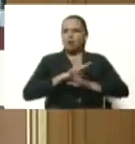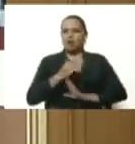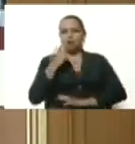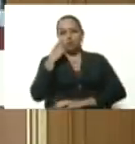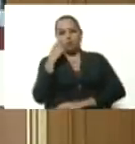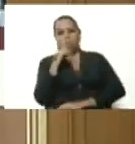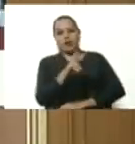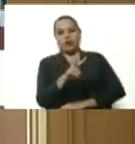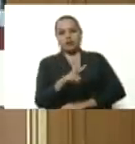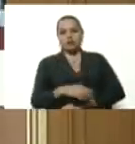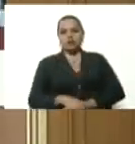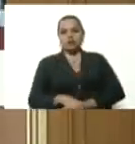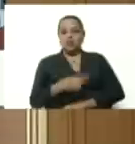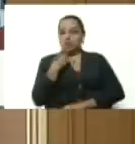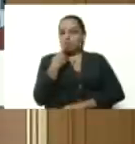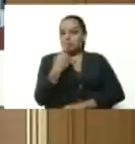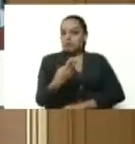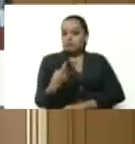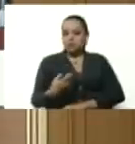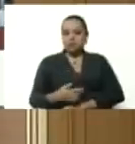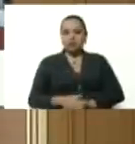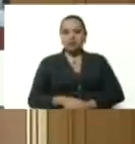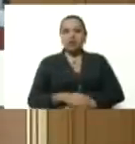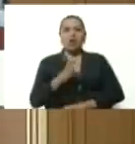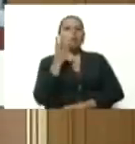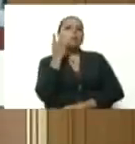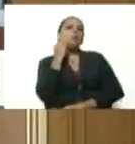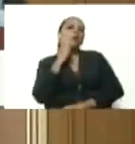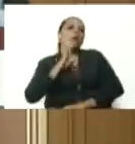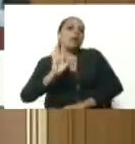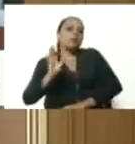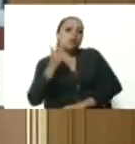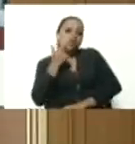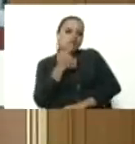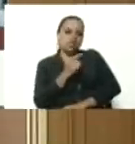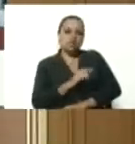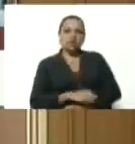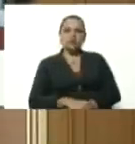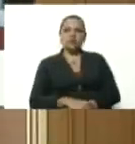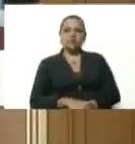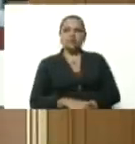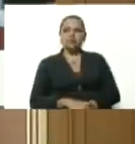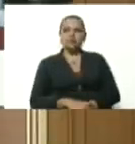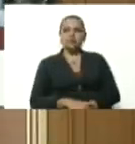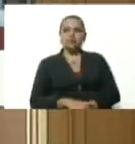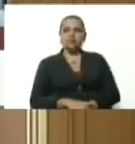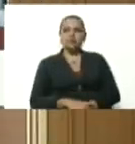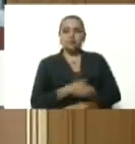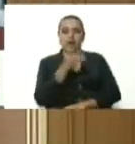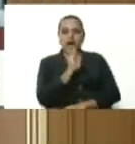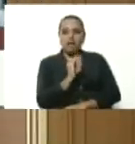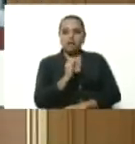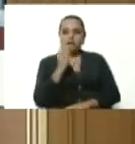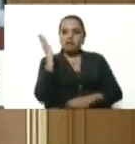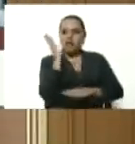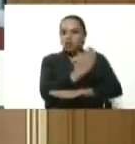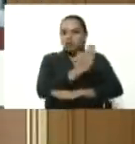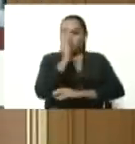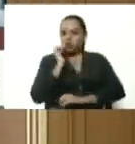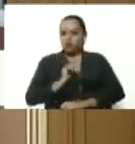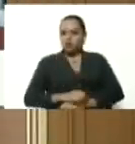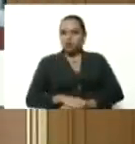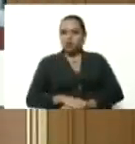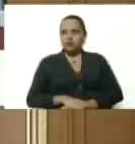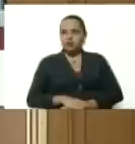los argumentos, como que por ejemplo dicen que sancionan